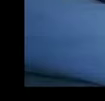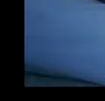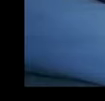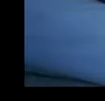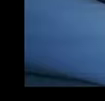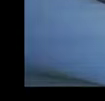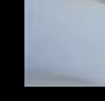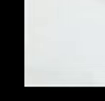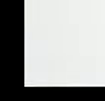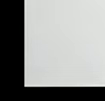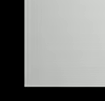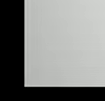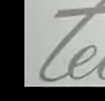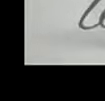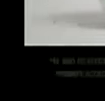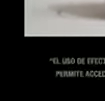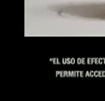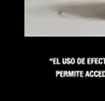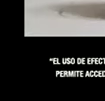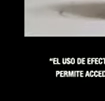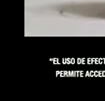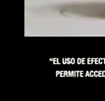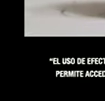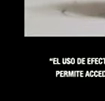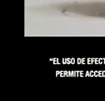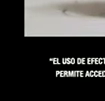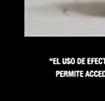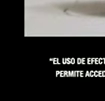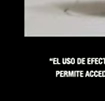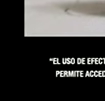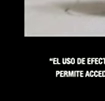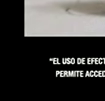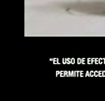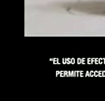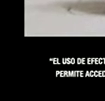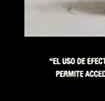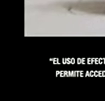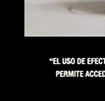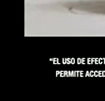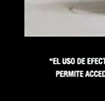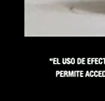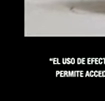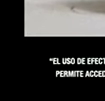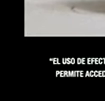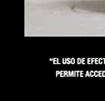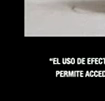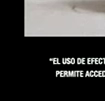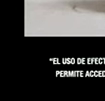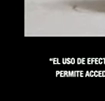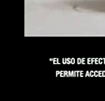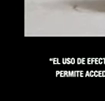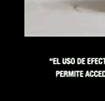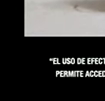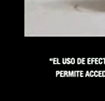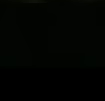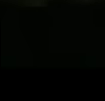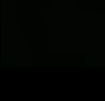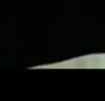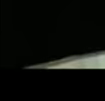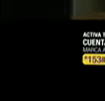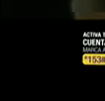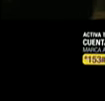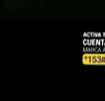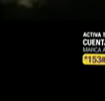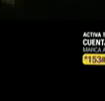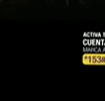a un gran día. Con Teatrical siento que mi piel volvió a nacer. Encuéntrala también en su nueva presentación de 100 gramos.